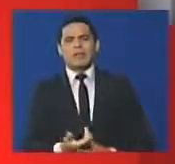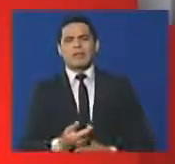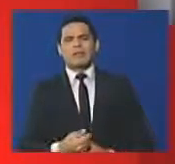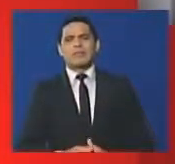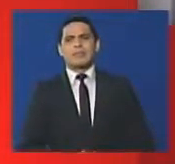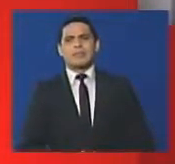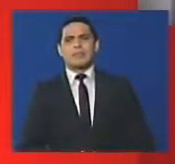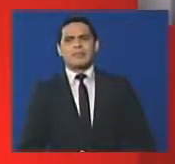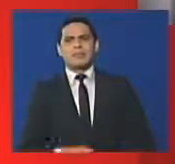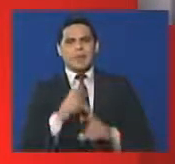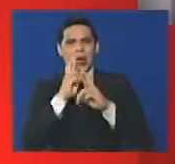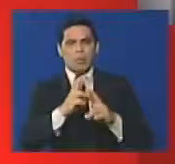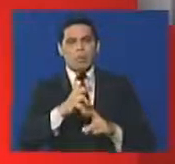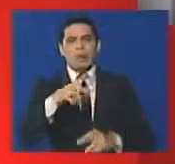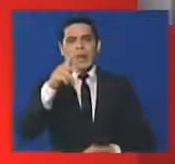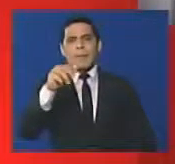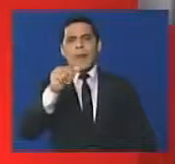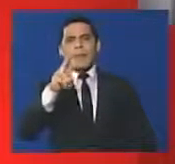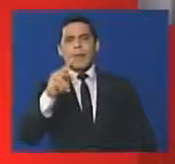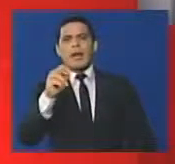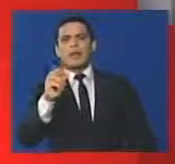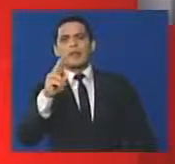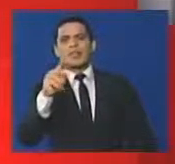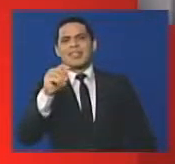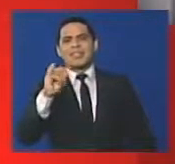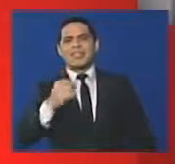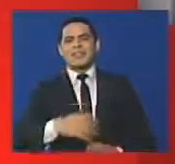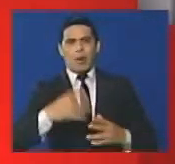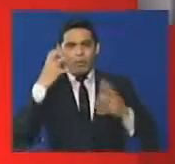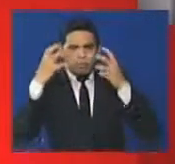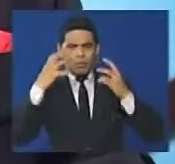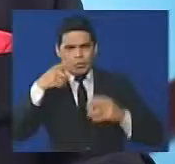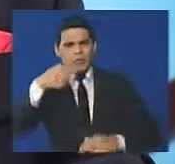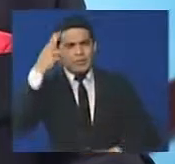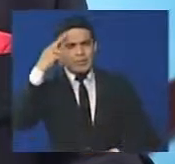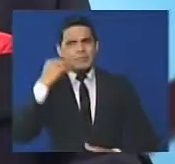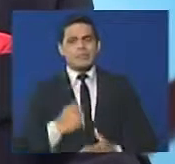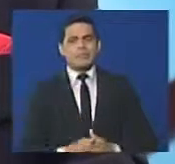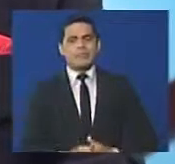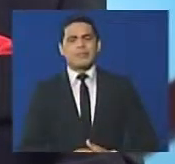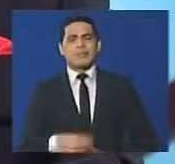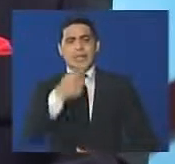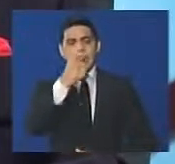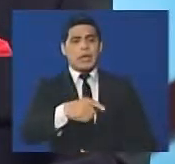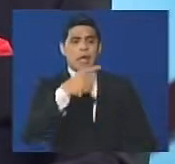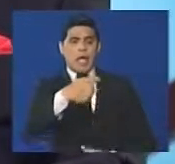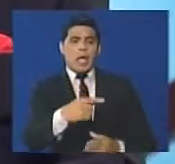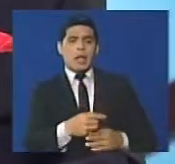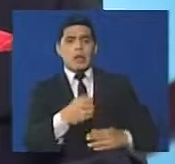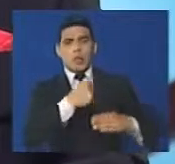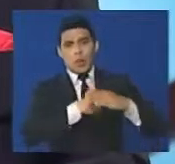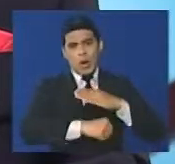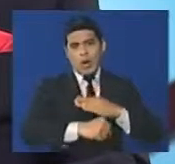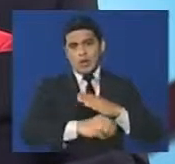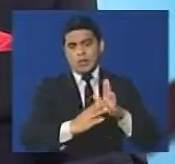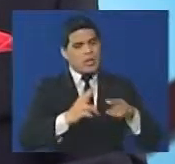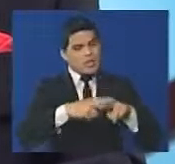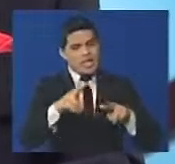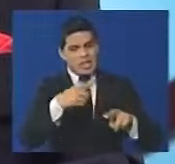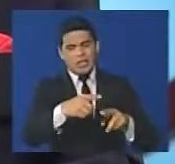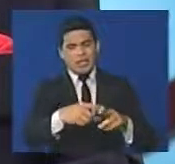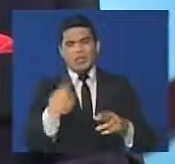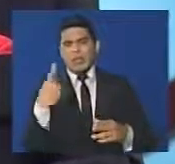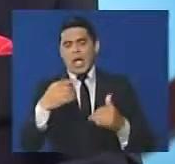central? Luciano Pavarotti. ¿Qué tenía Pavarotti? Luciano Pavarotti nació con ese don tan especial. Y yo me